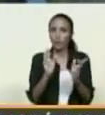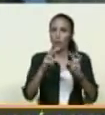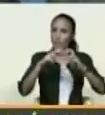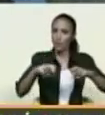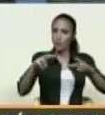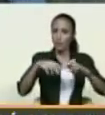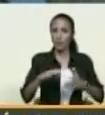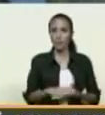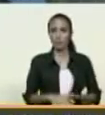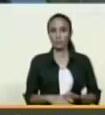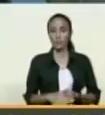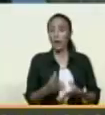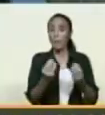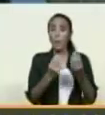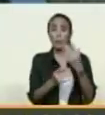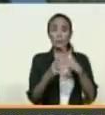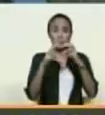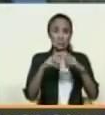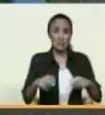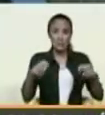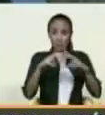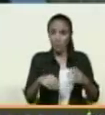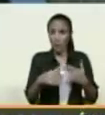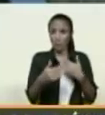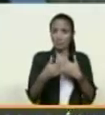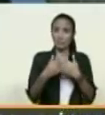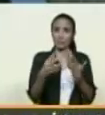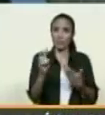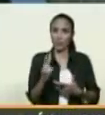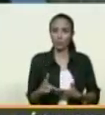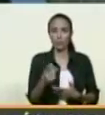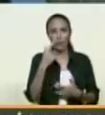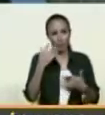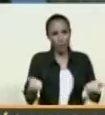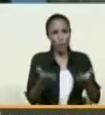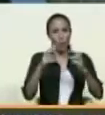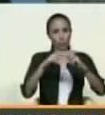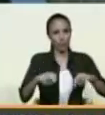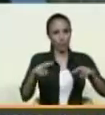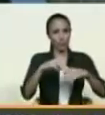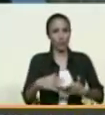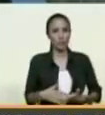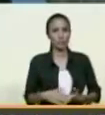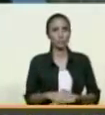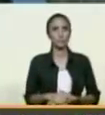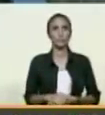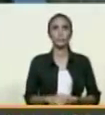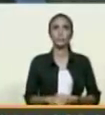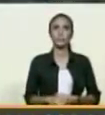tanto a Venezuela para averiguar cuál es el origen de este financiamiento a la oposición venezolana.